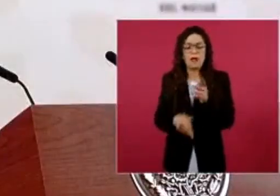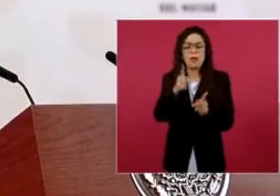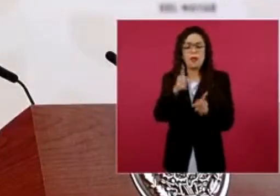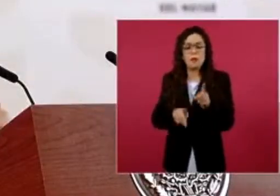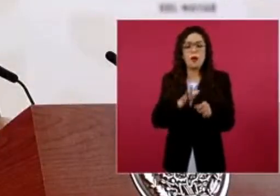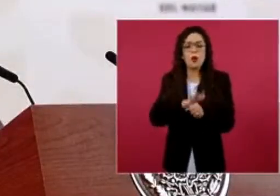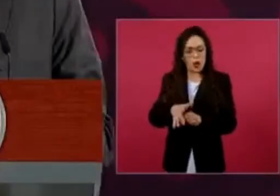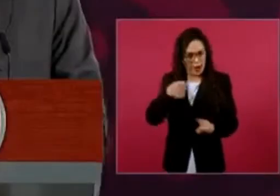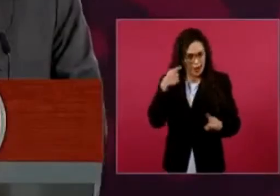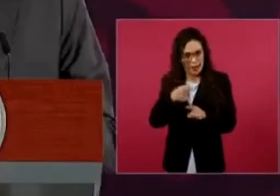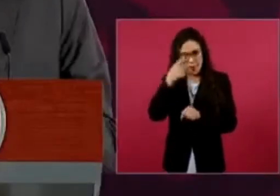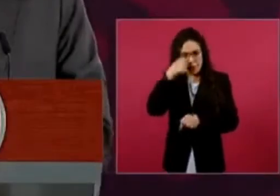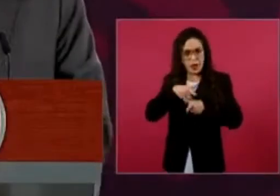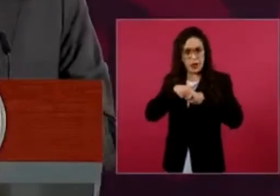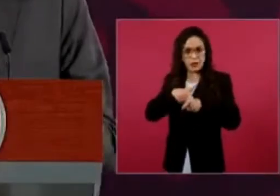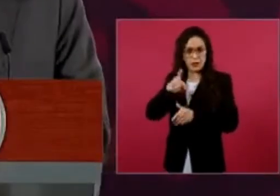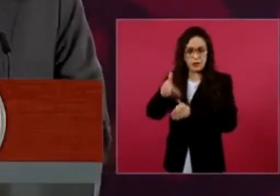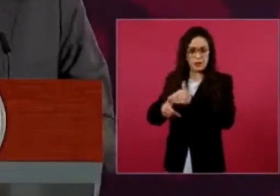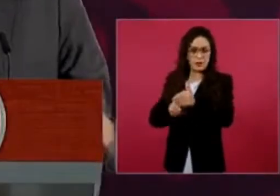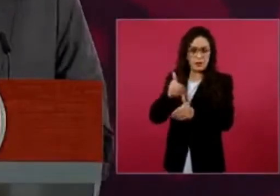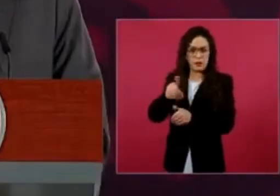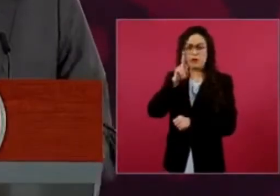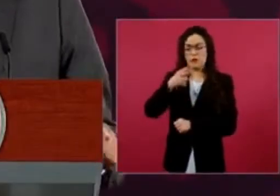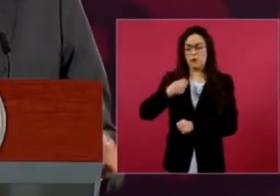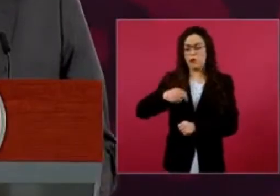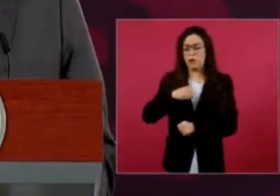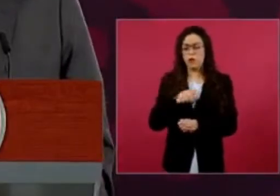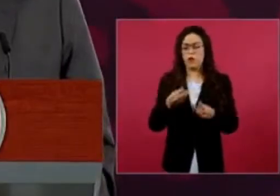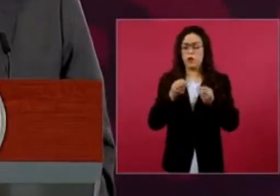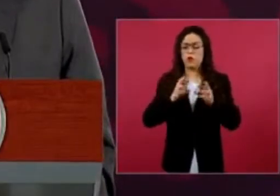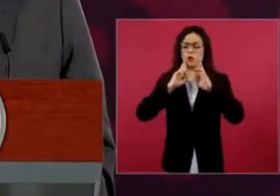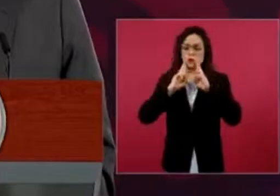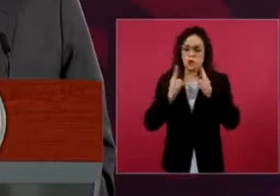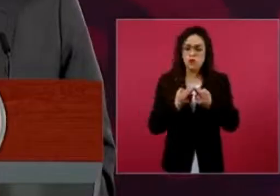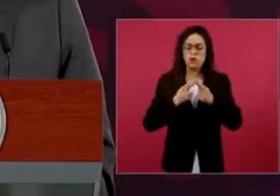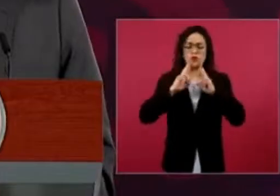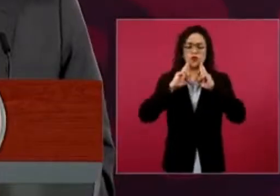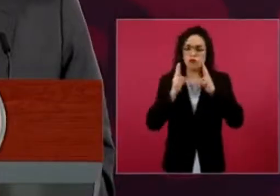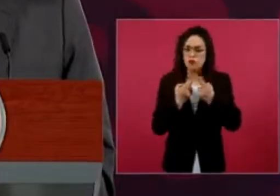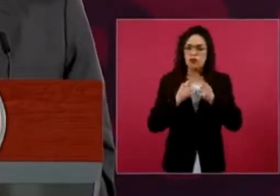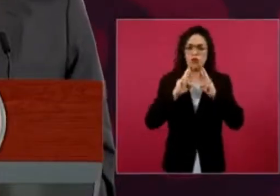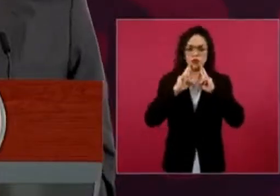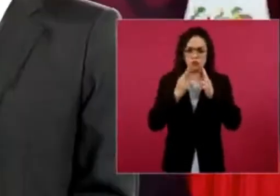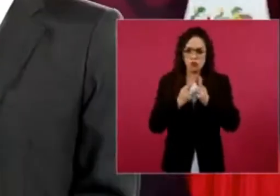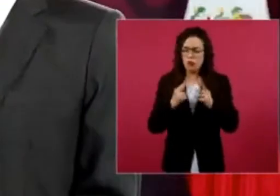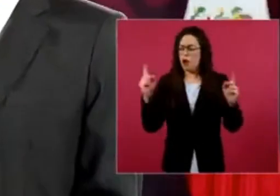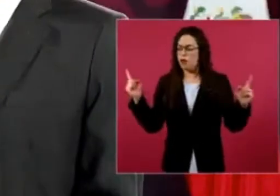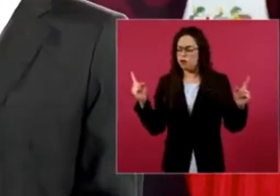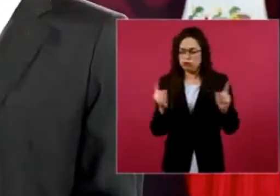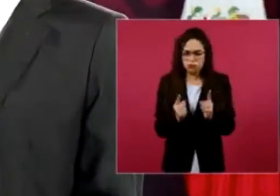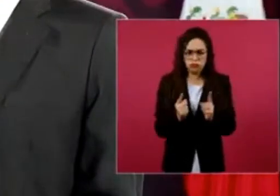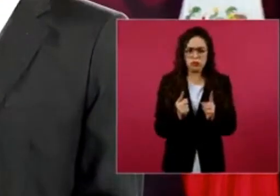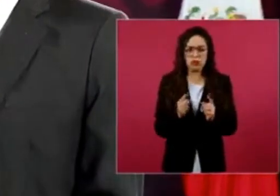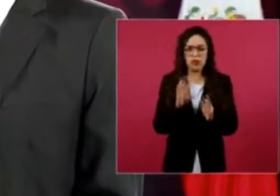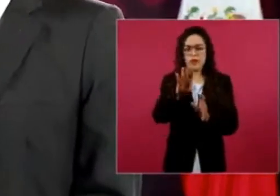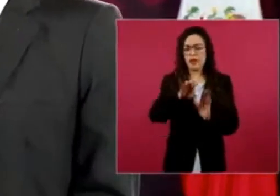Hemos tenido muchas reuniones, por ejemplo, el